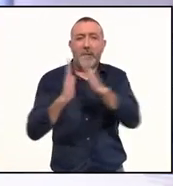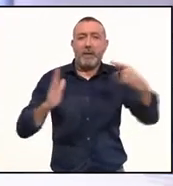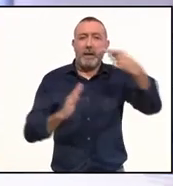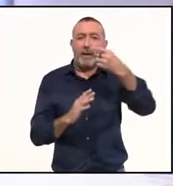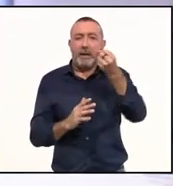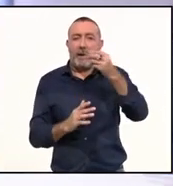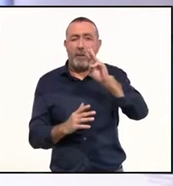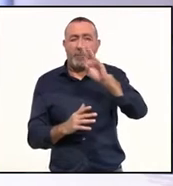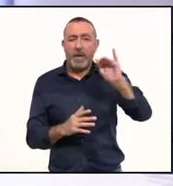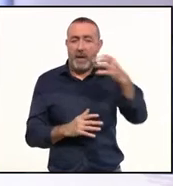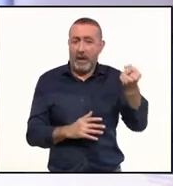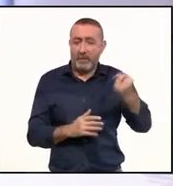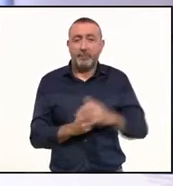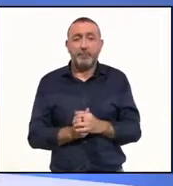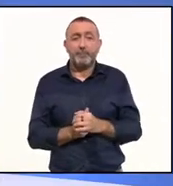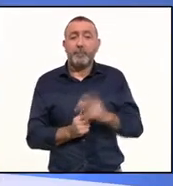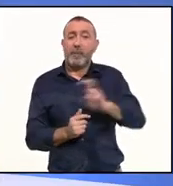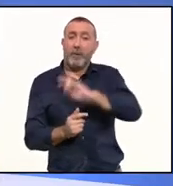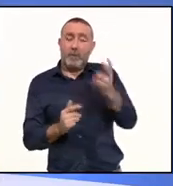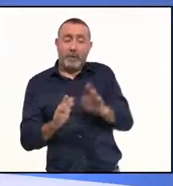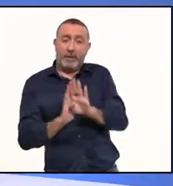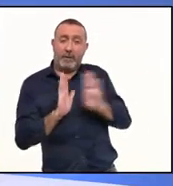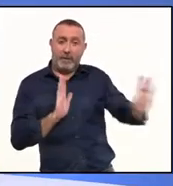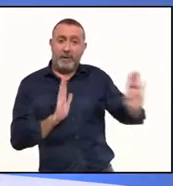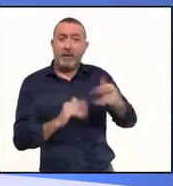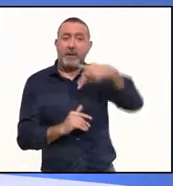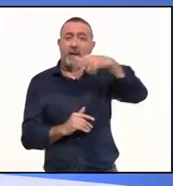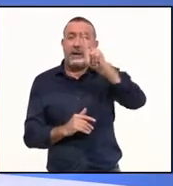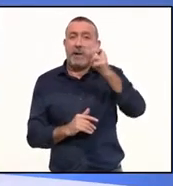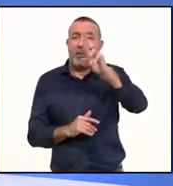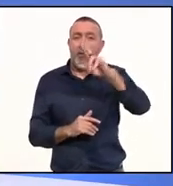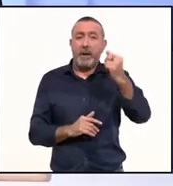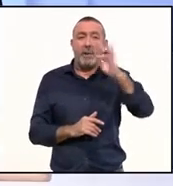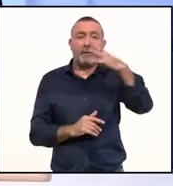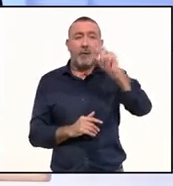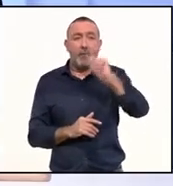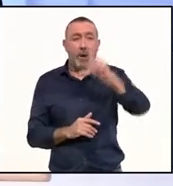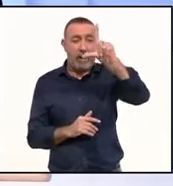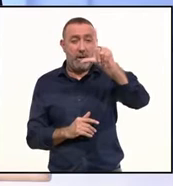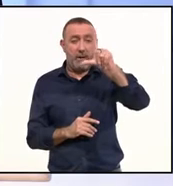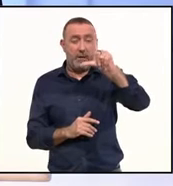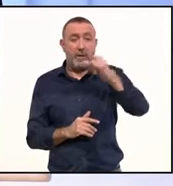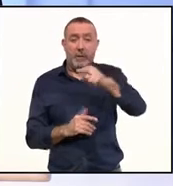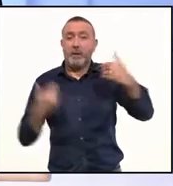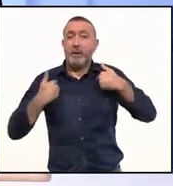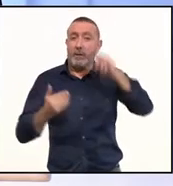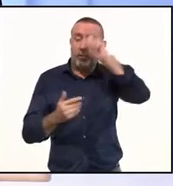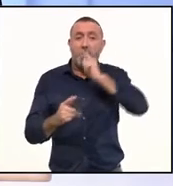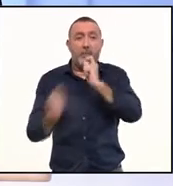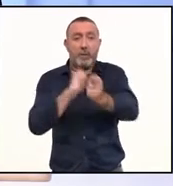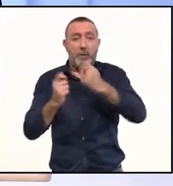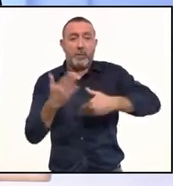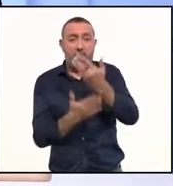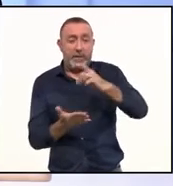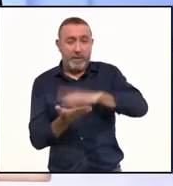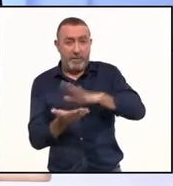a vosotros gracias por asistir a este programa está en la otra punta de la mesa laura datero el rodríguez profesora de periodismo y la universidad de